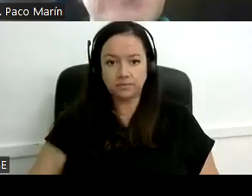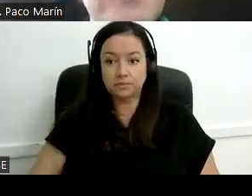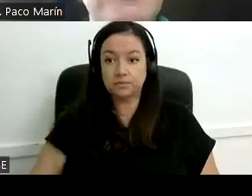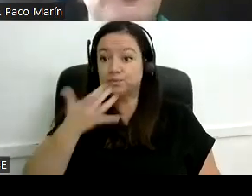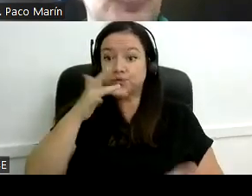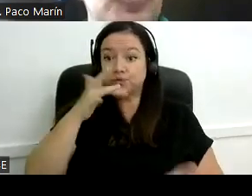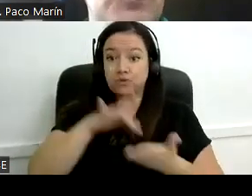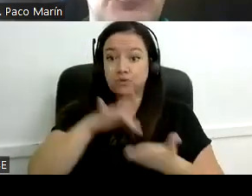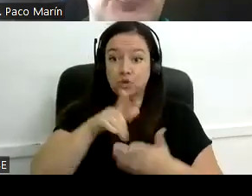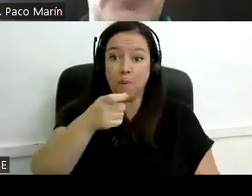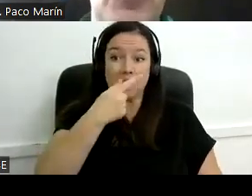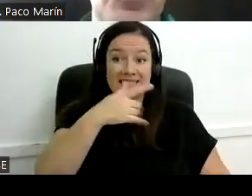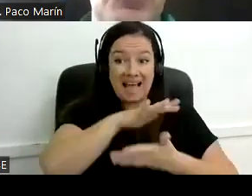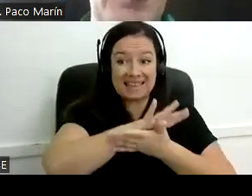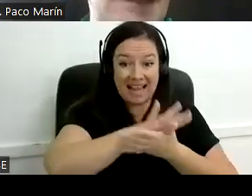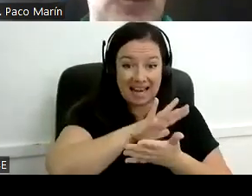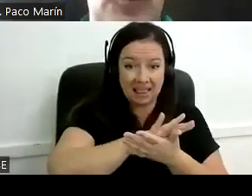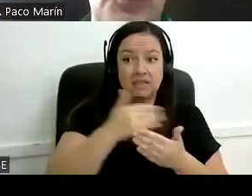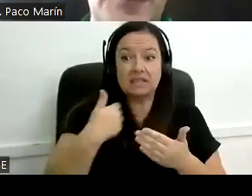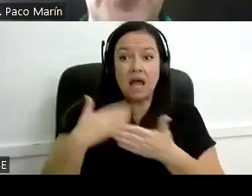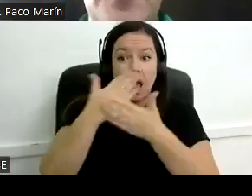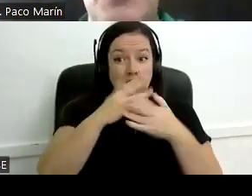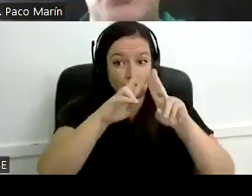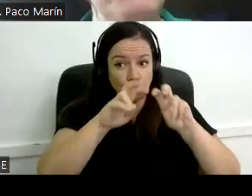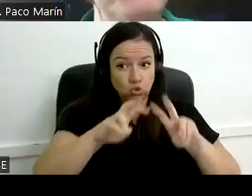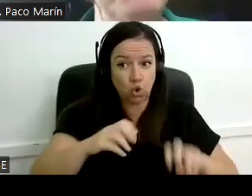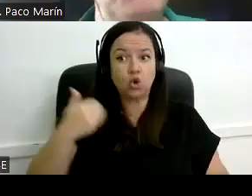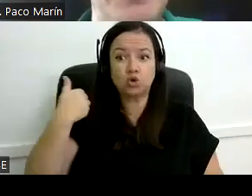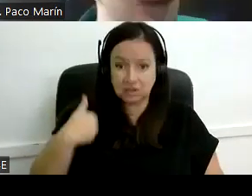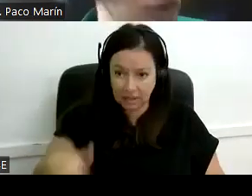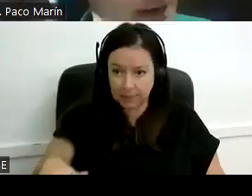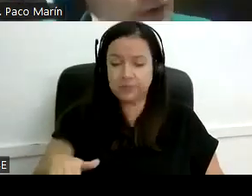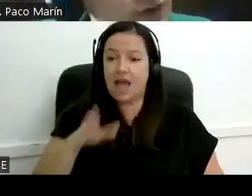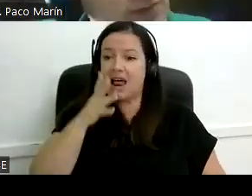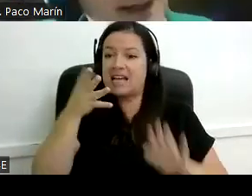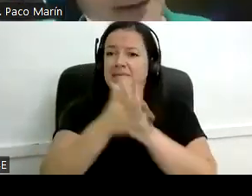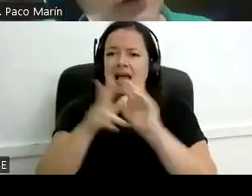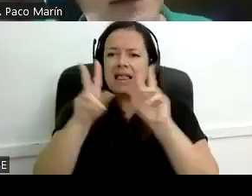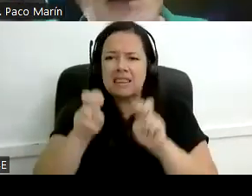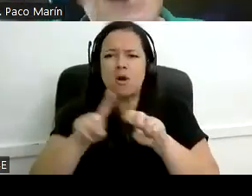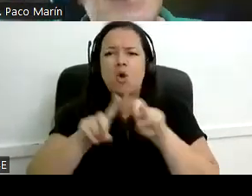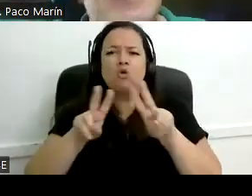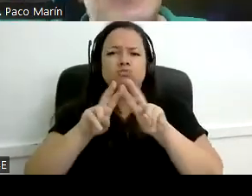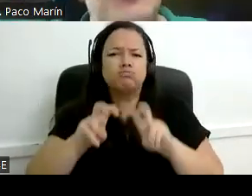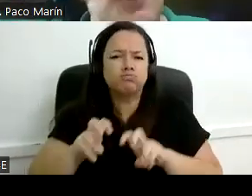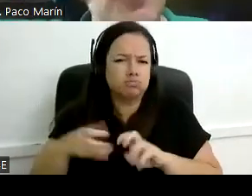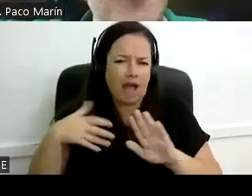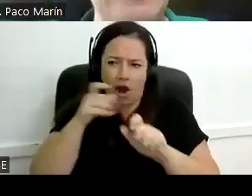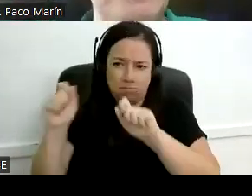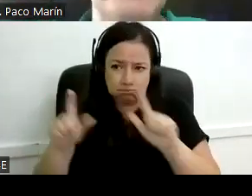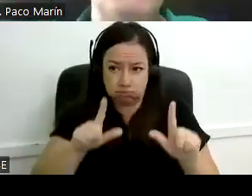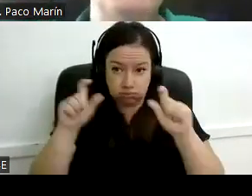tomas tranquilizantes, estos son estudios publicados, los 2 o 3 diapositivas que vamos a ver ahora son estudios publicados. Si